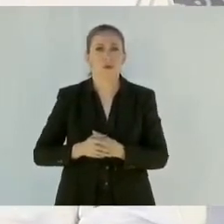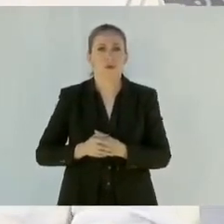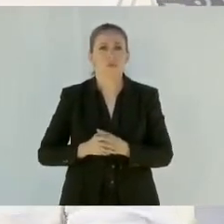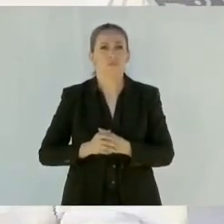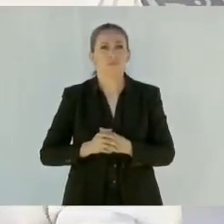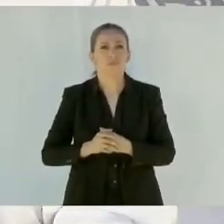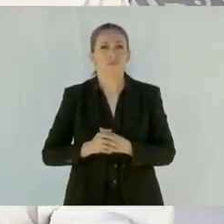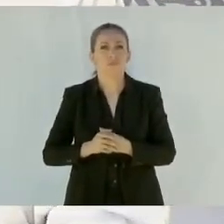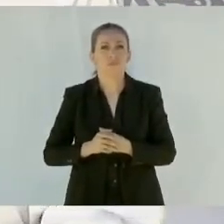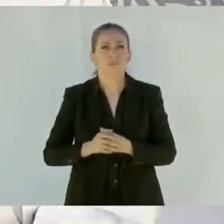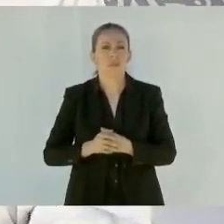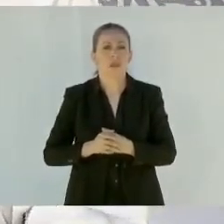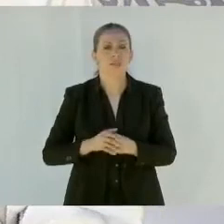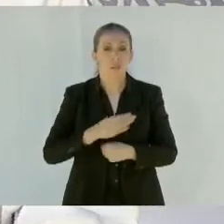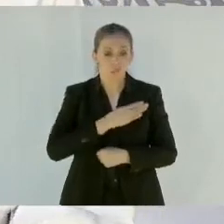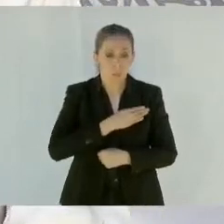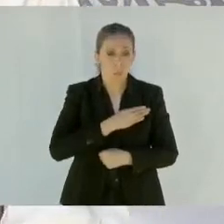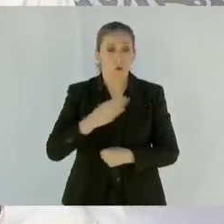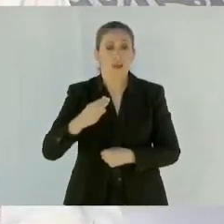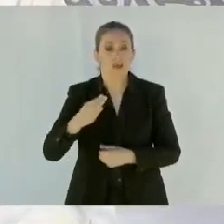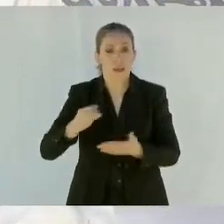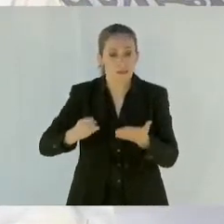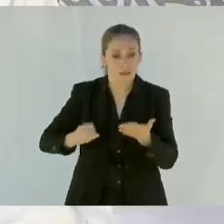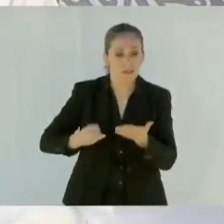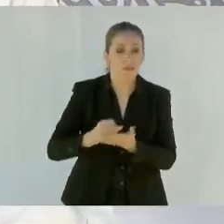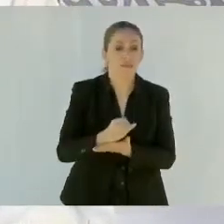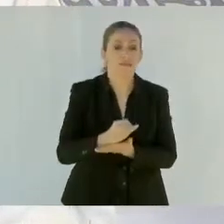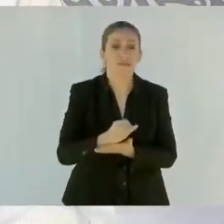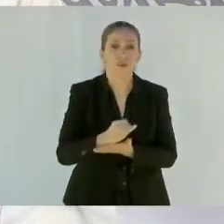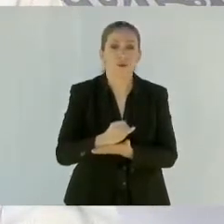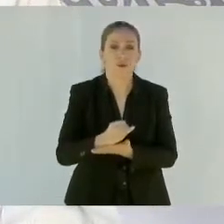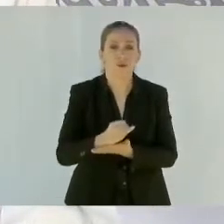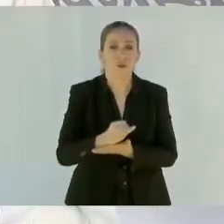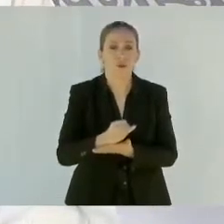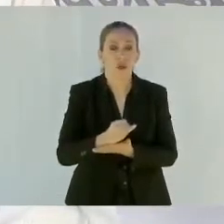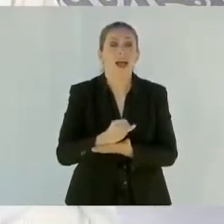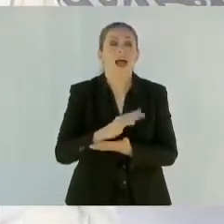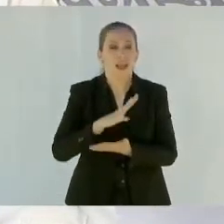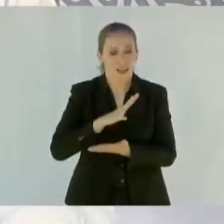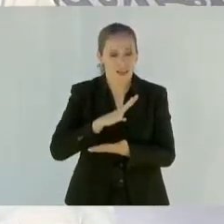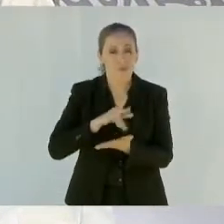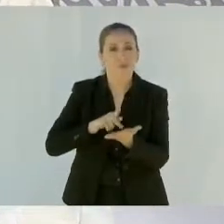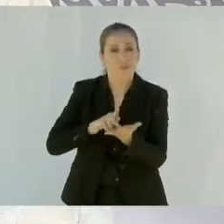buena decisión o esta buena voluntad.